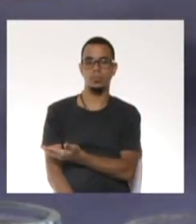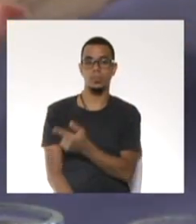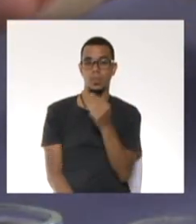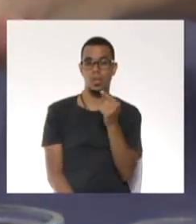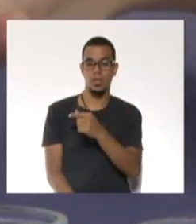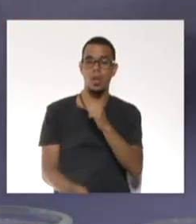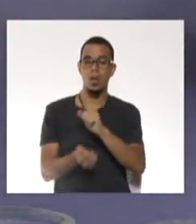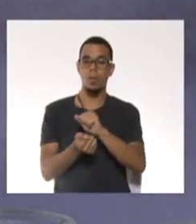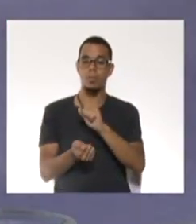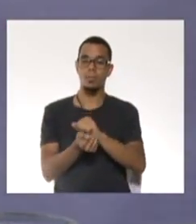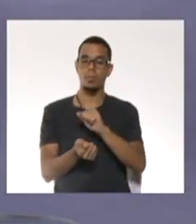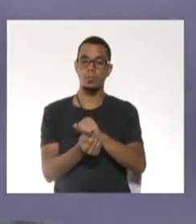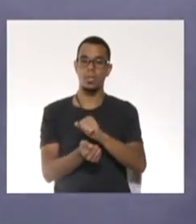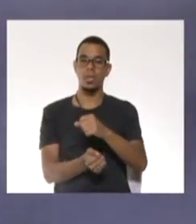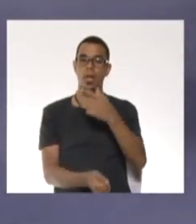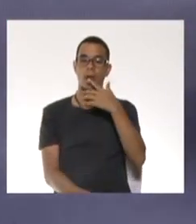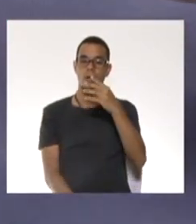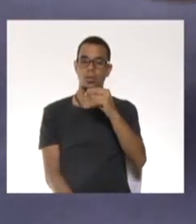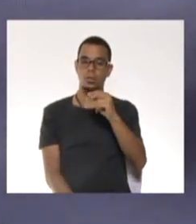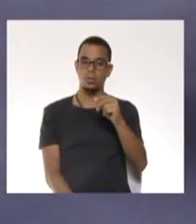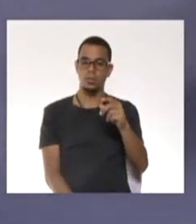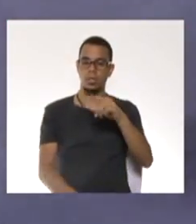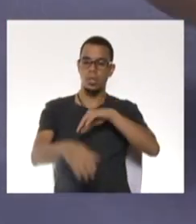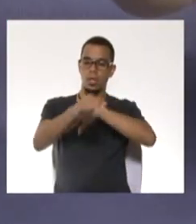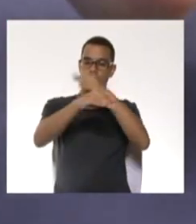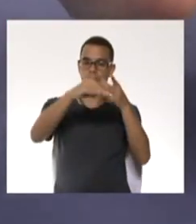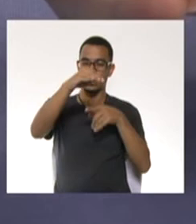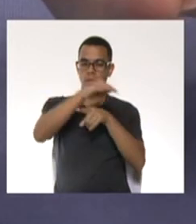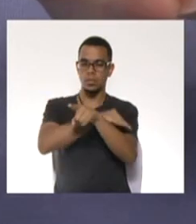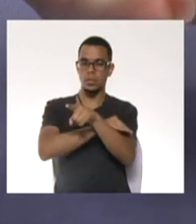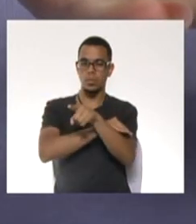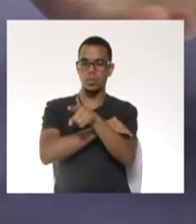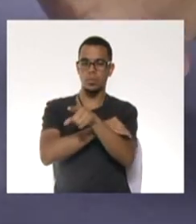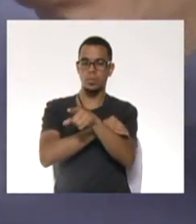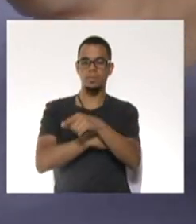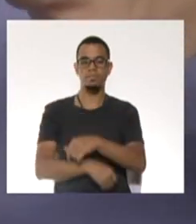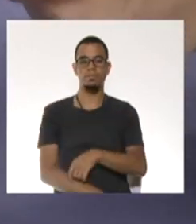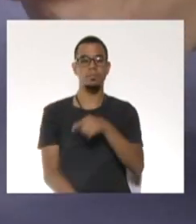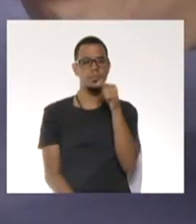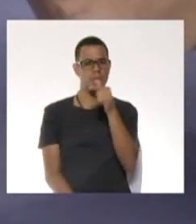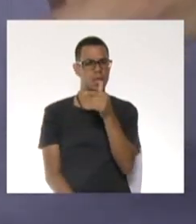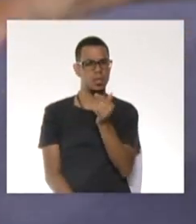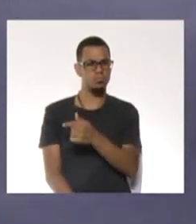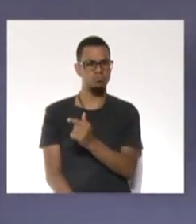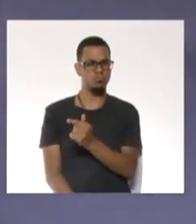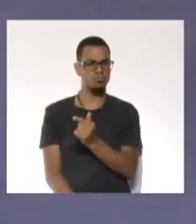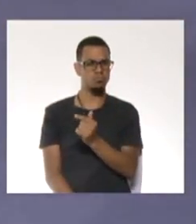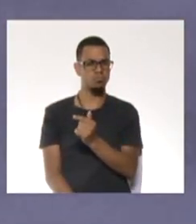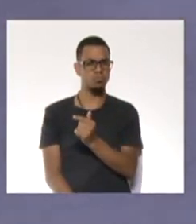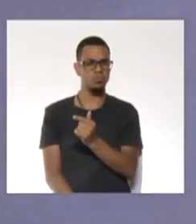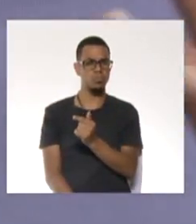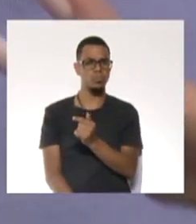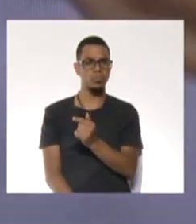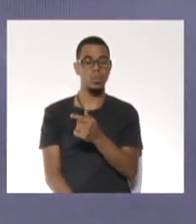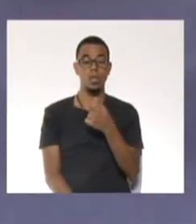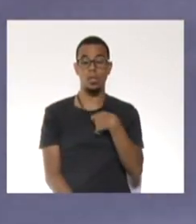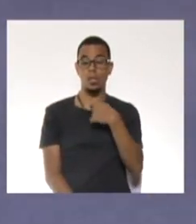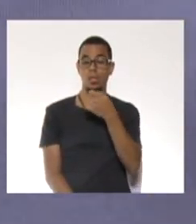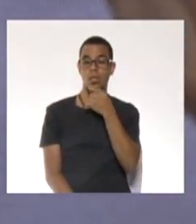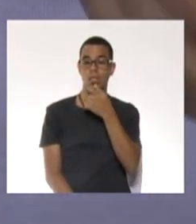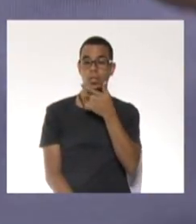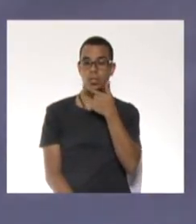directamente de la salina. Y en esta piedra es hermosa,